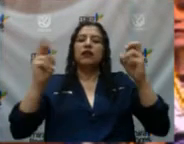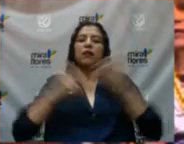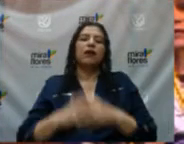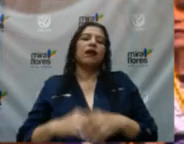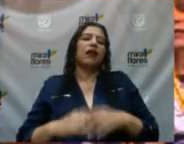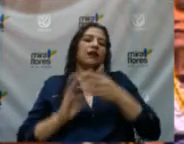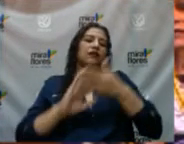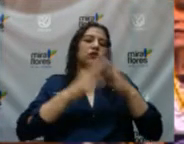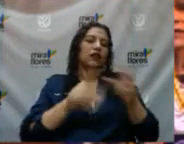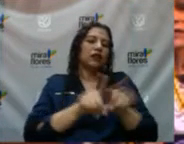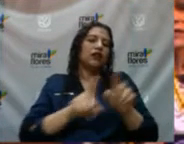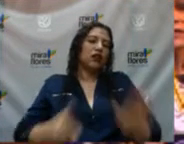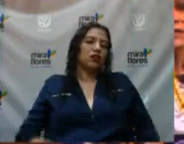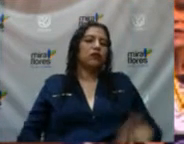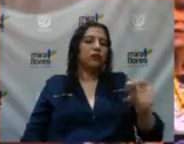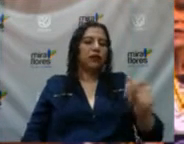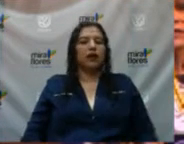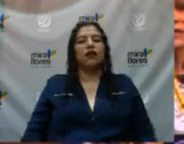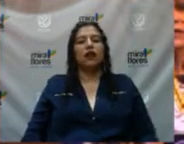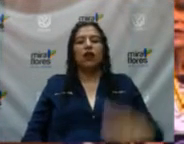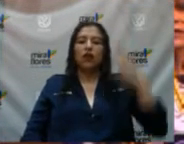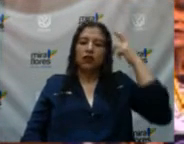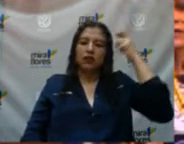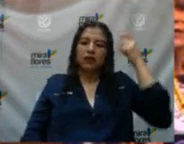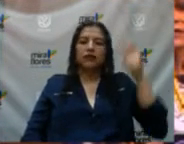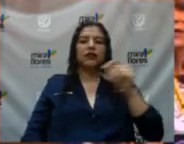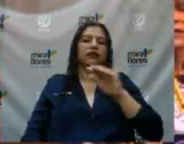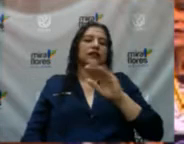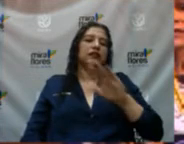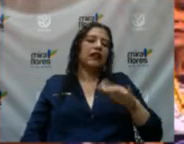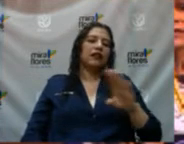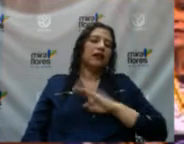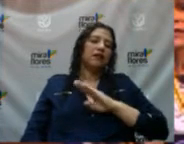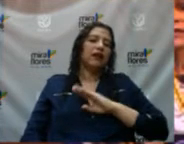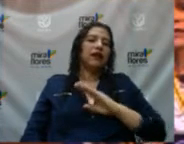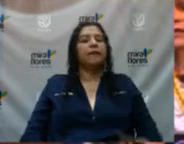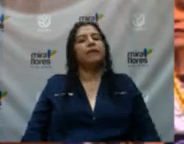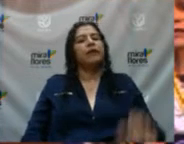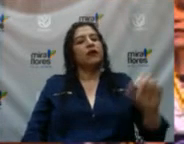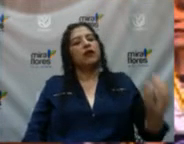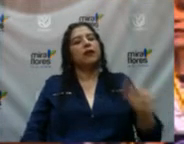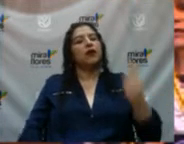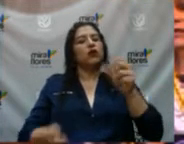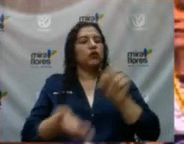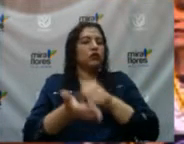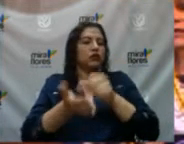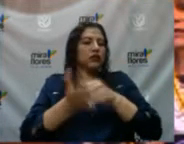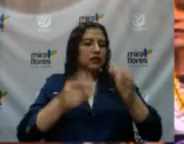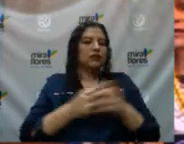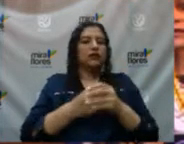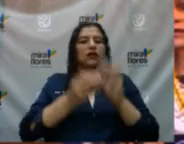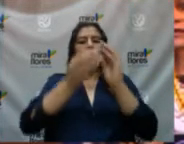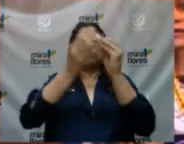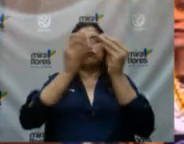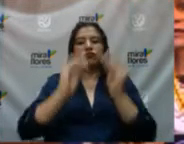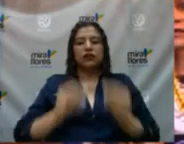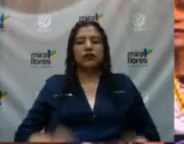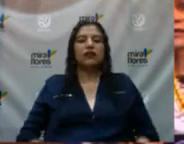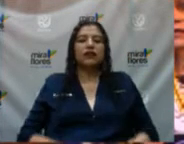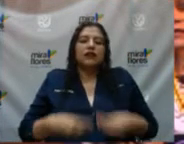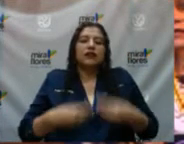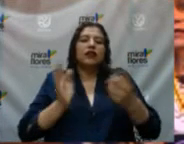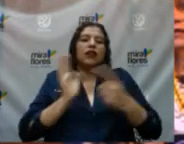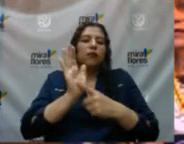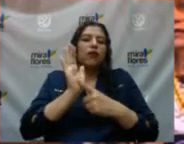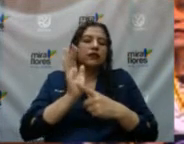perros, o Travesuras de la niña mala, o también aquellos artistas con imponentes esculturas que rinden culto al amor,